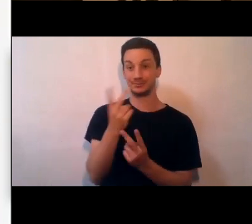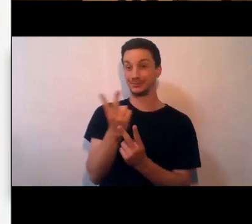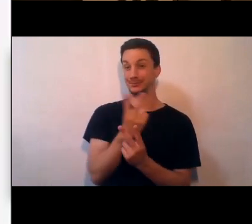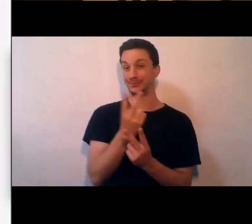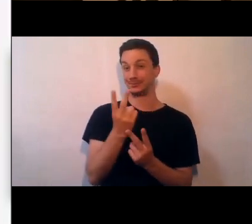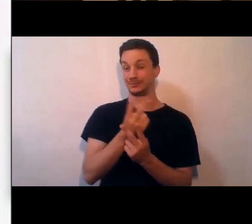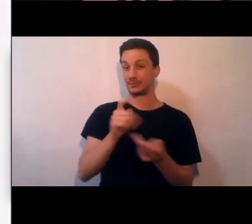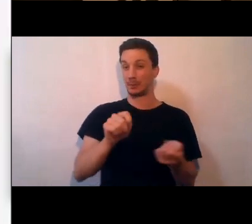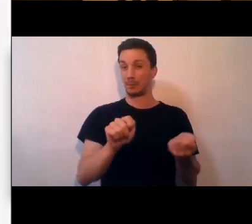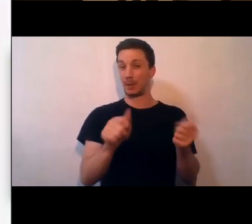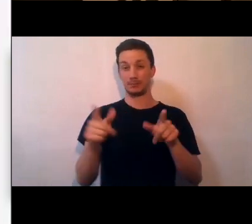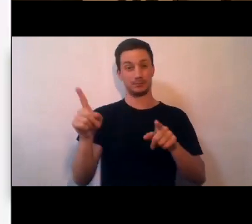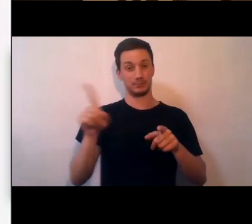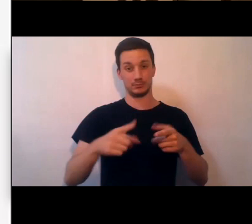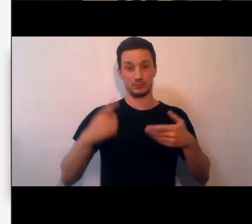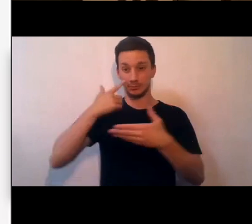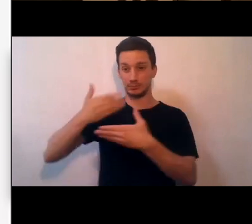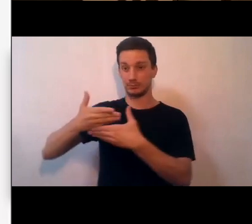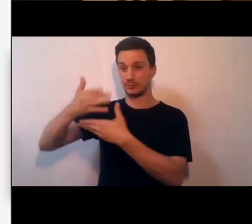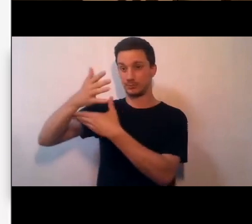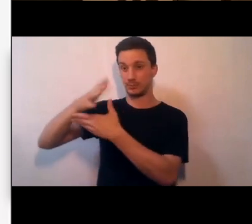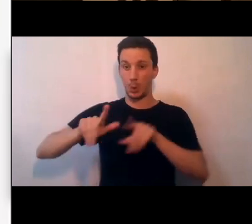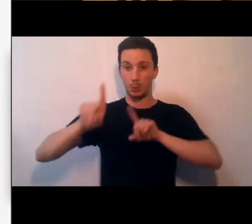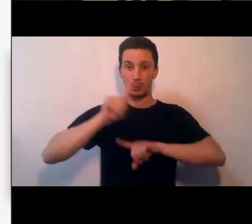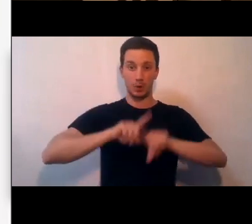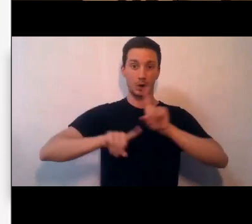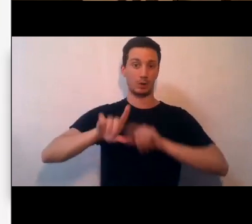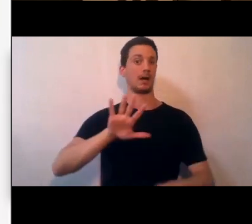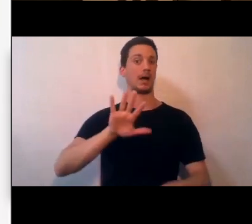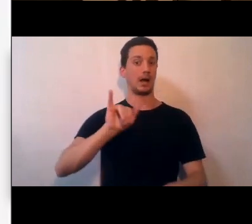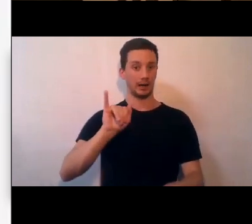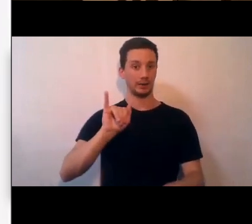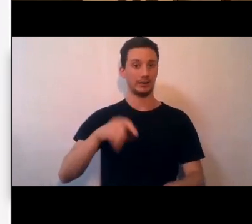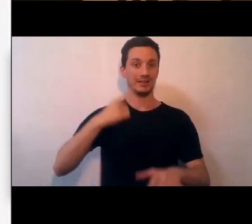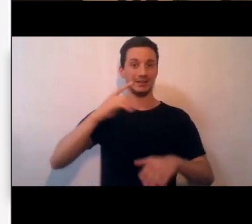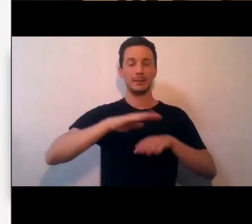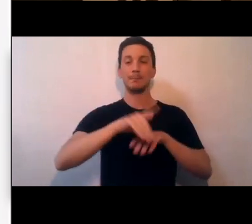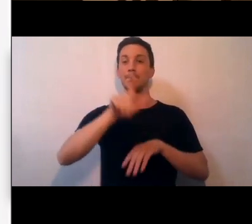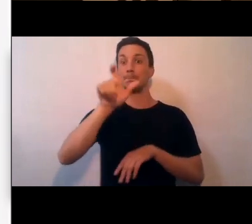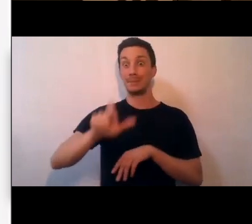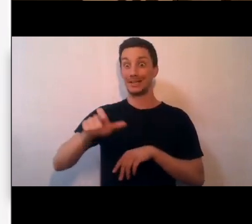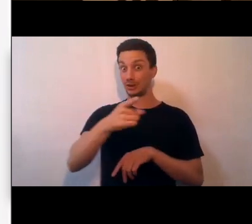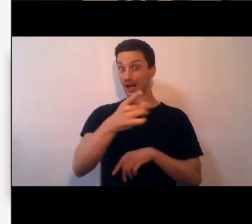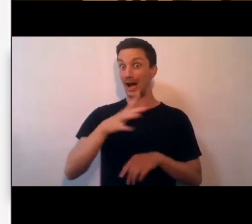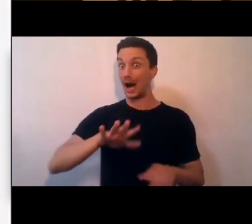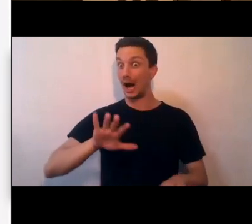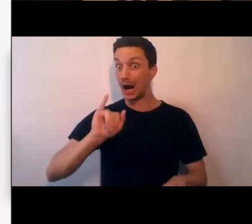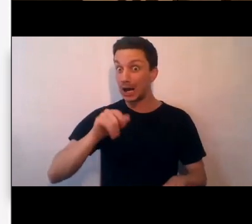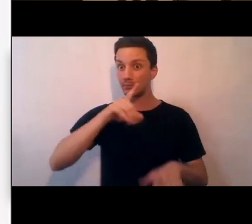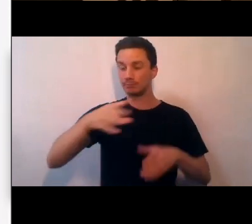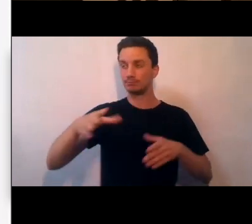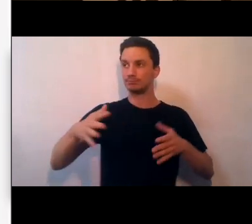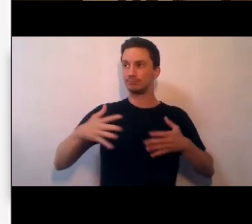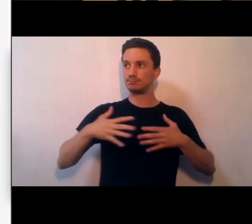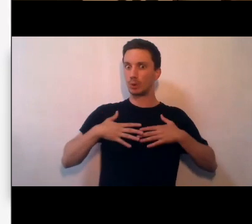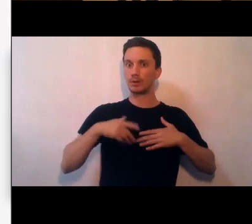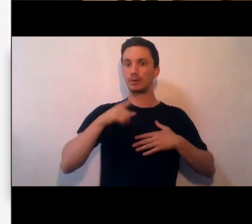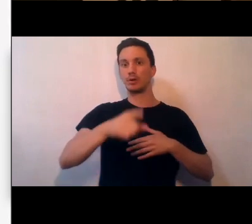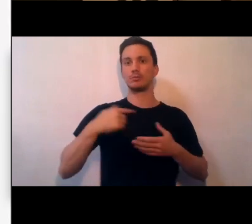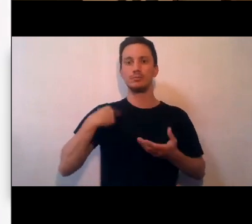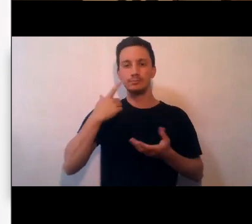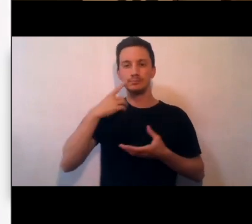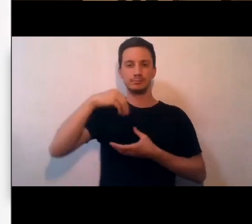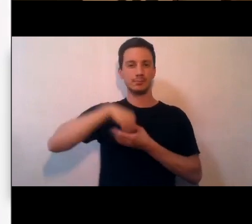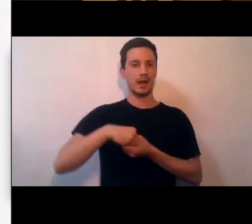el cemento y como esta armadura. Los atópicos tienen esta barrera cutánea alterada, entonces en esta